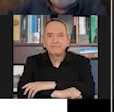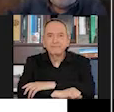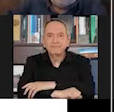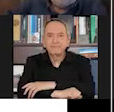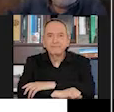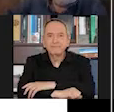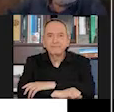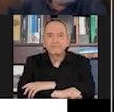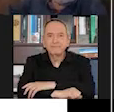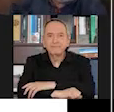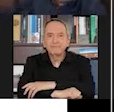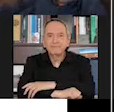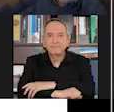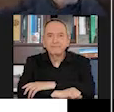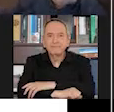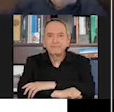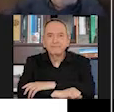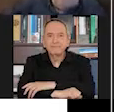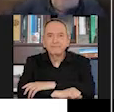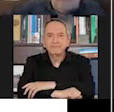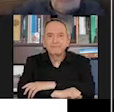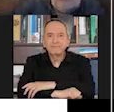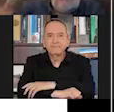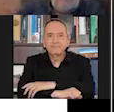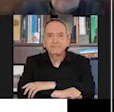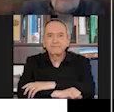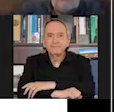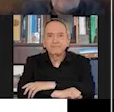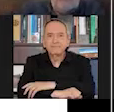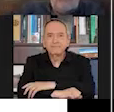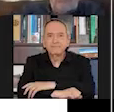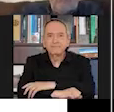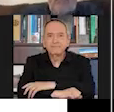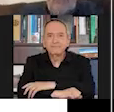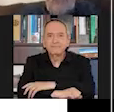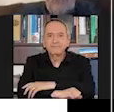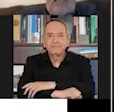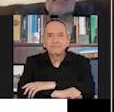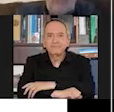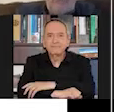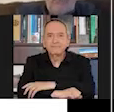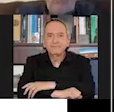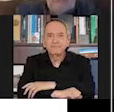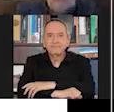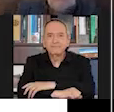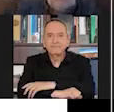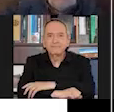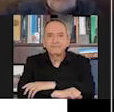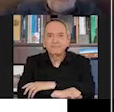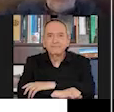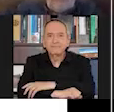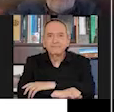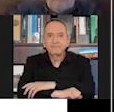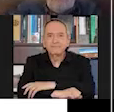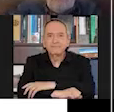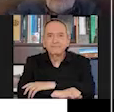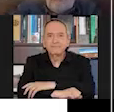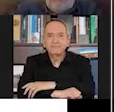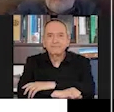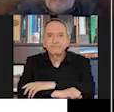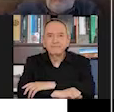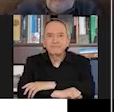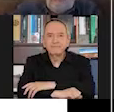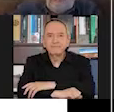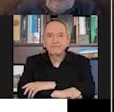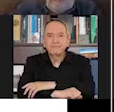ustedes se dan cuenta pero desde que se crearon estas conferencias vespertina si se habla de datos la información es